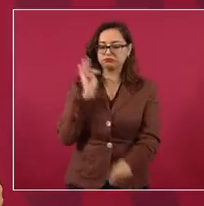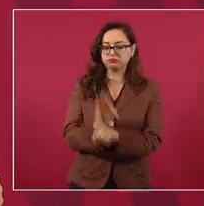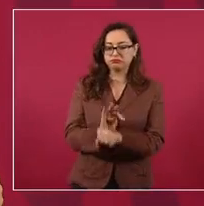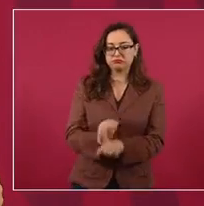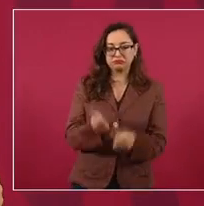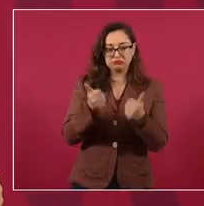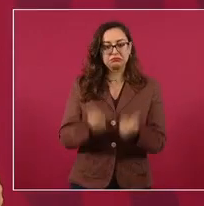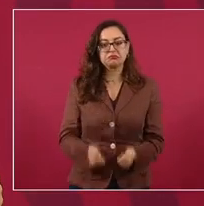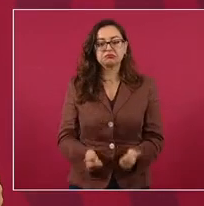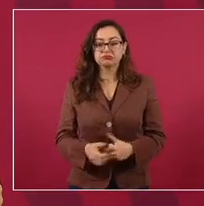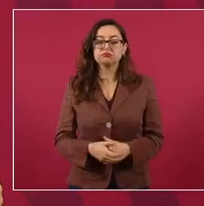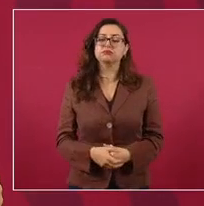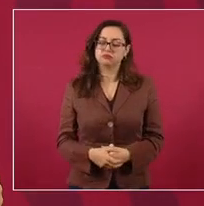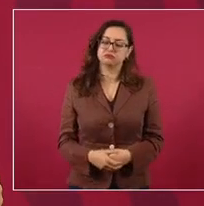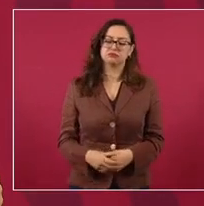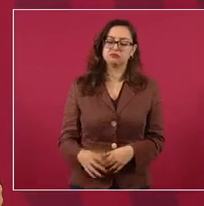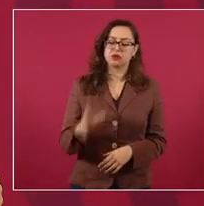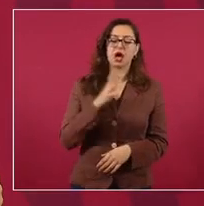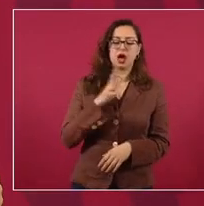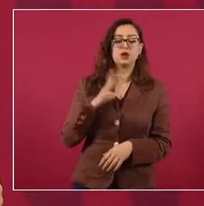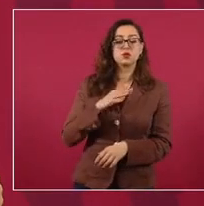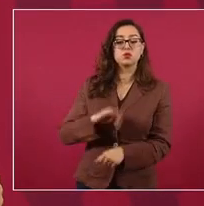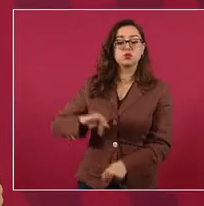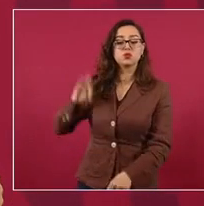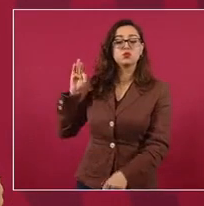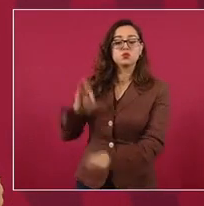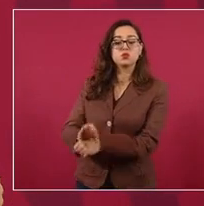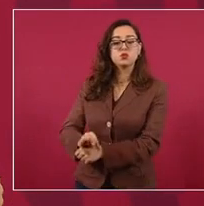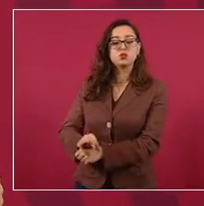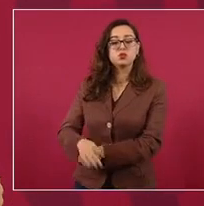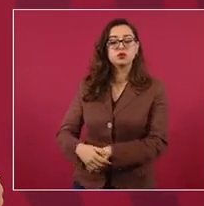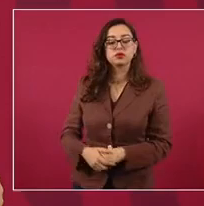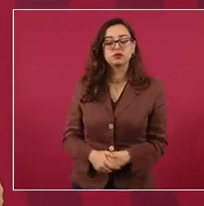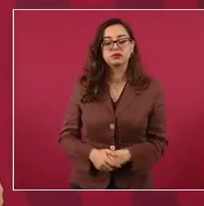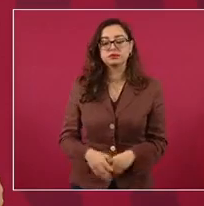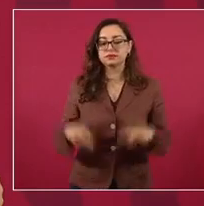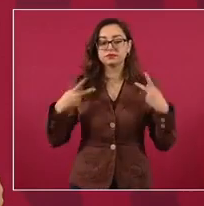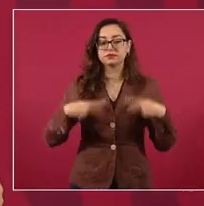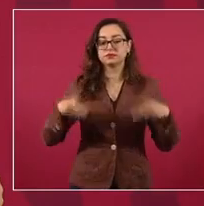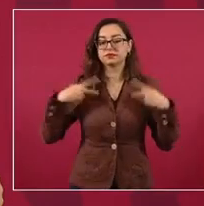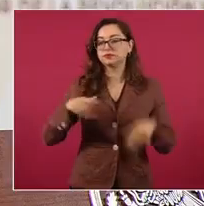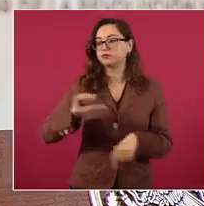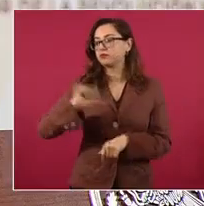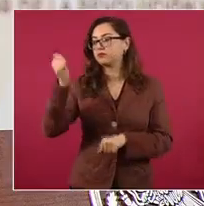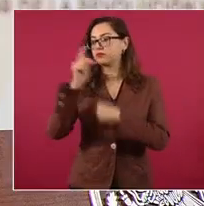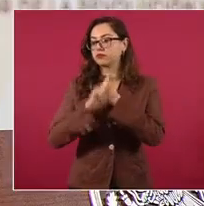México protege mucho a los extranjeros.